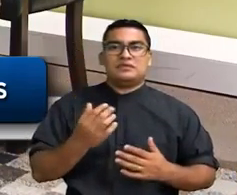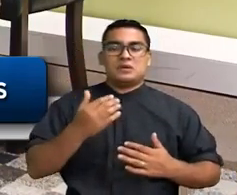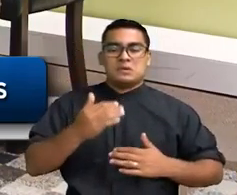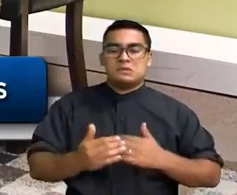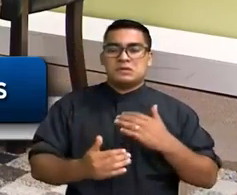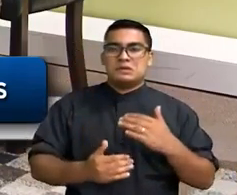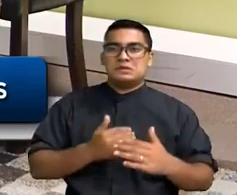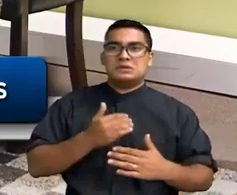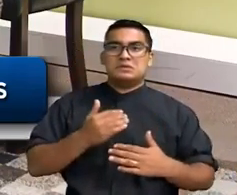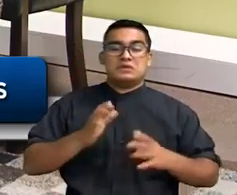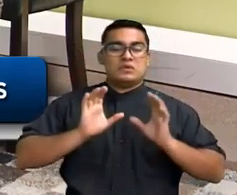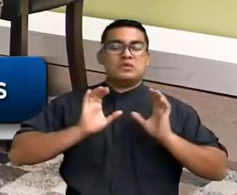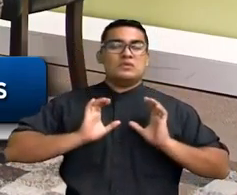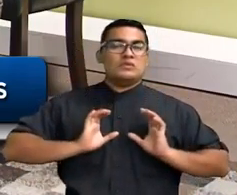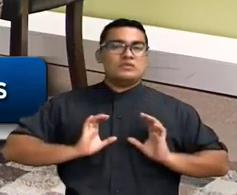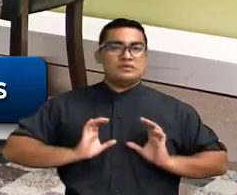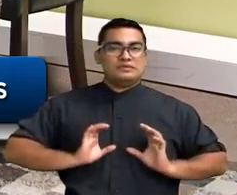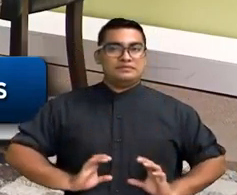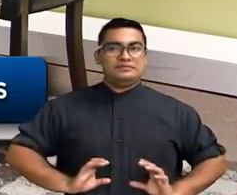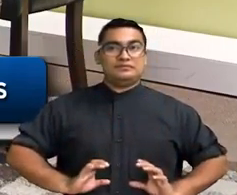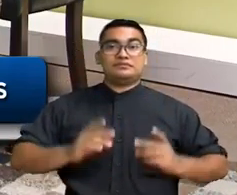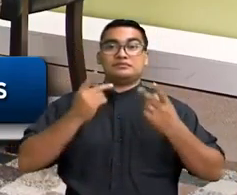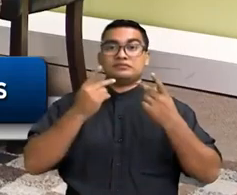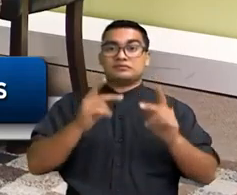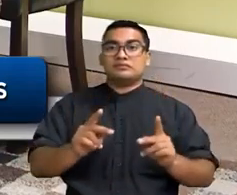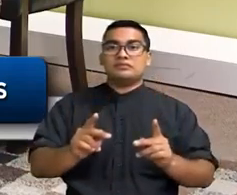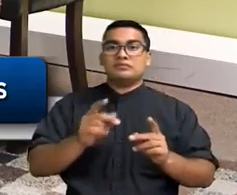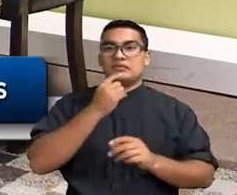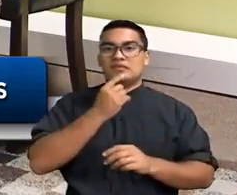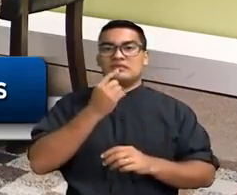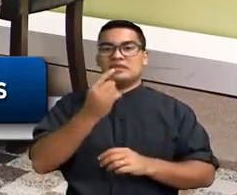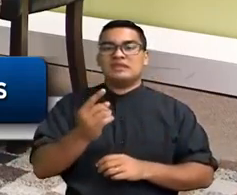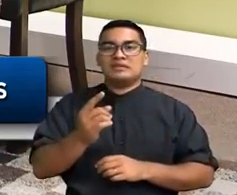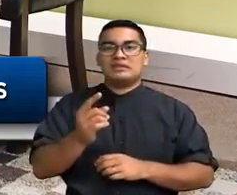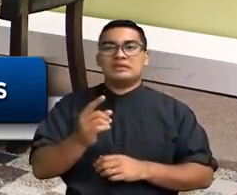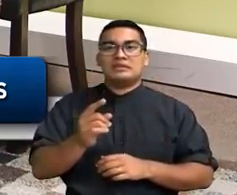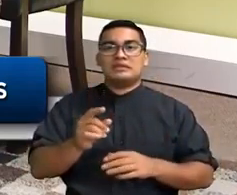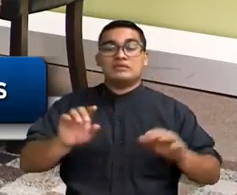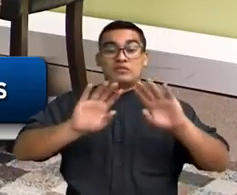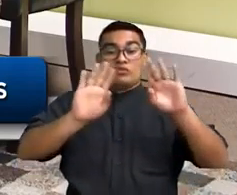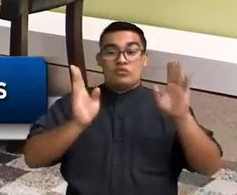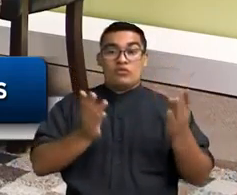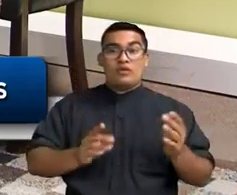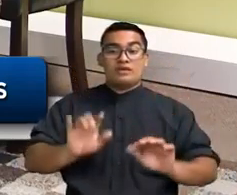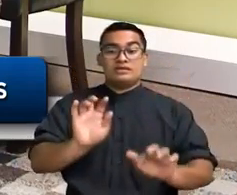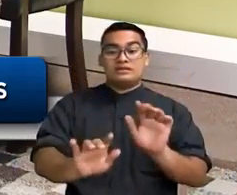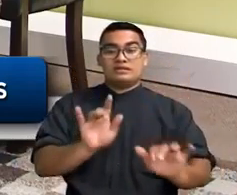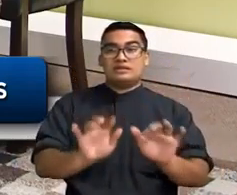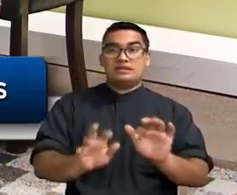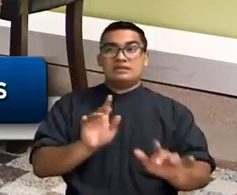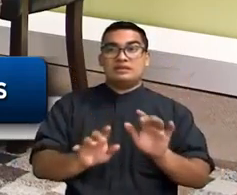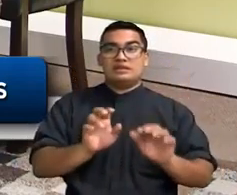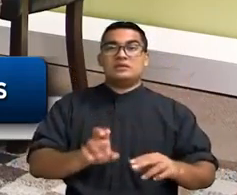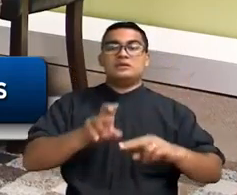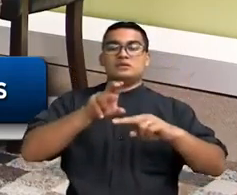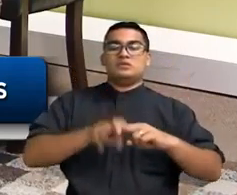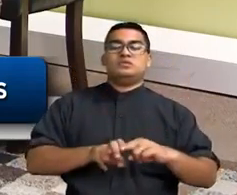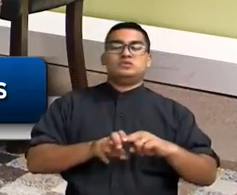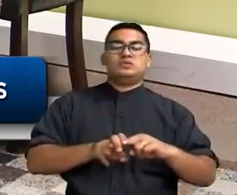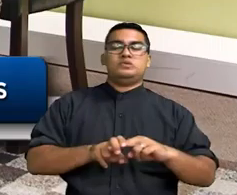el momento fisiológico. Sin embargo, aquella secretaria que pasa generalmente todo el